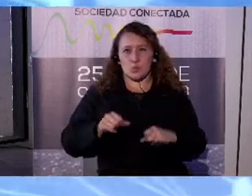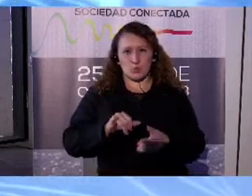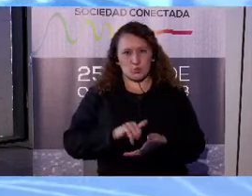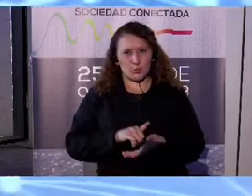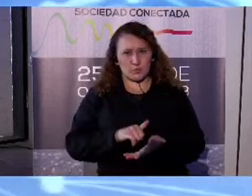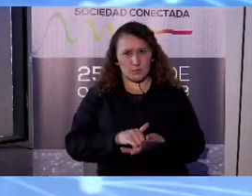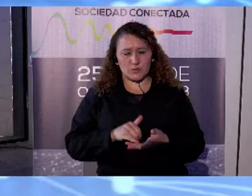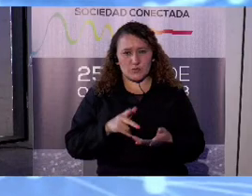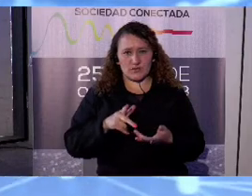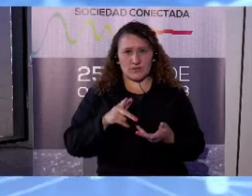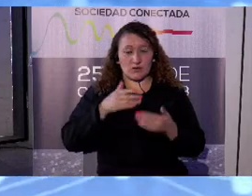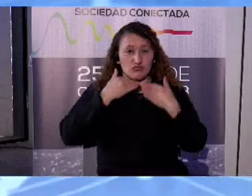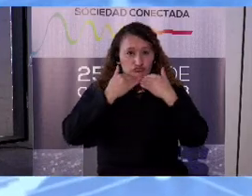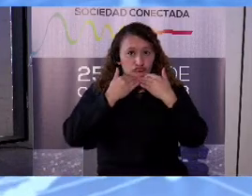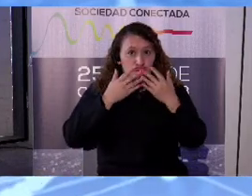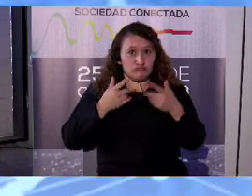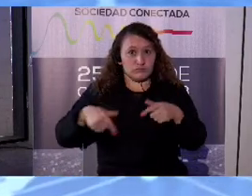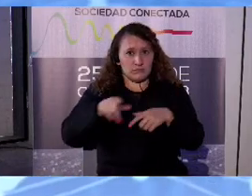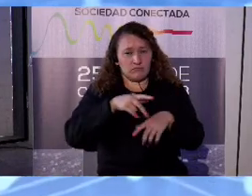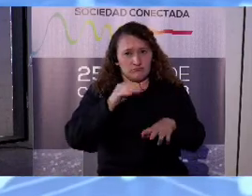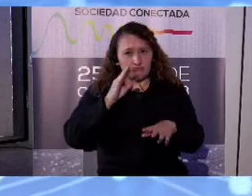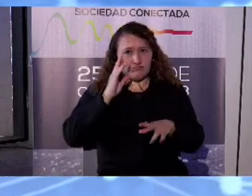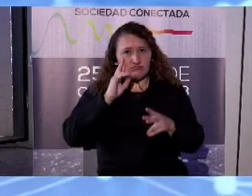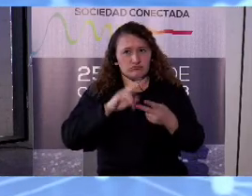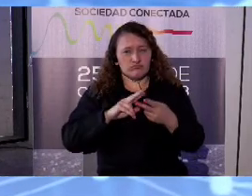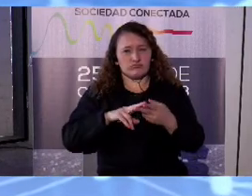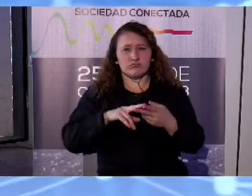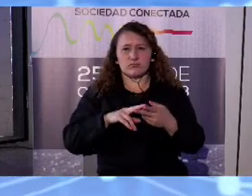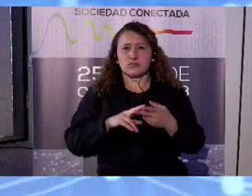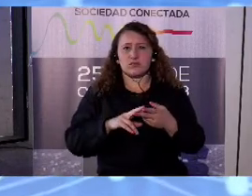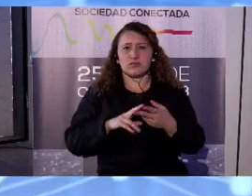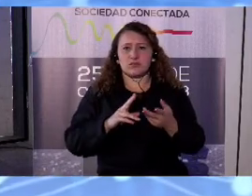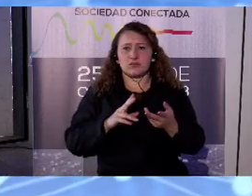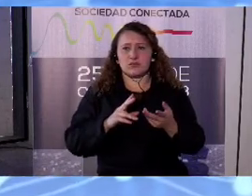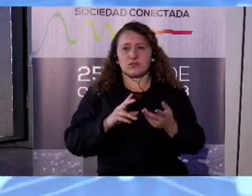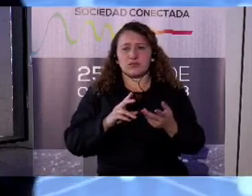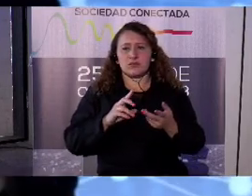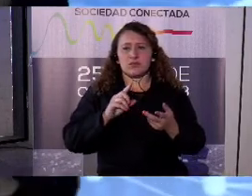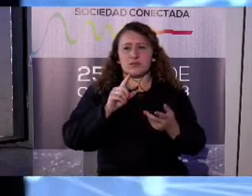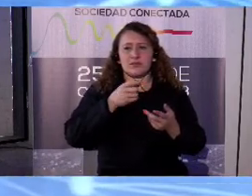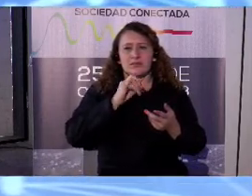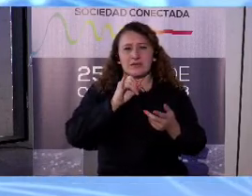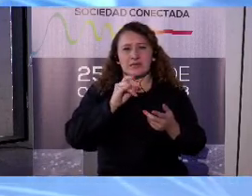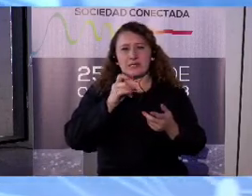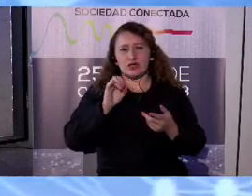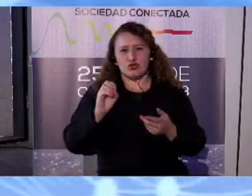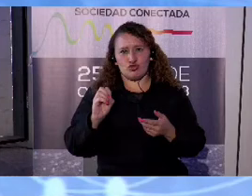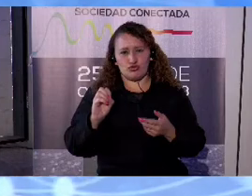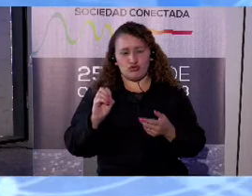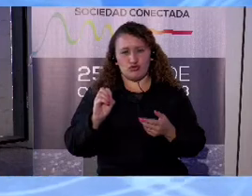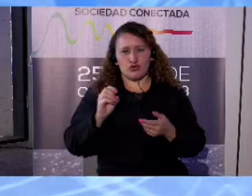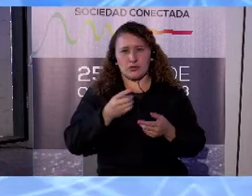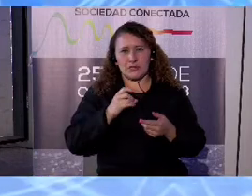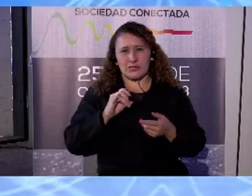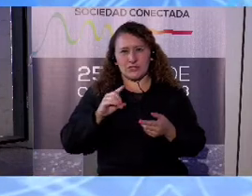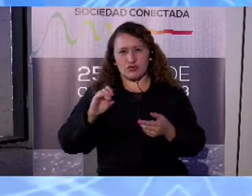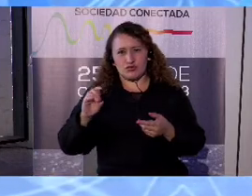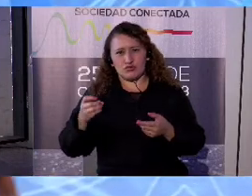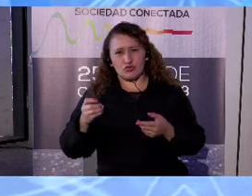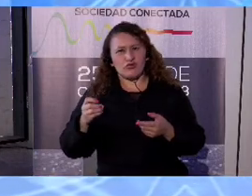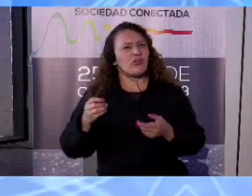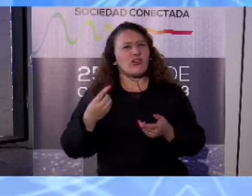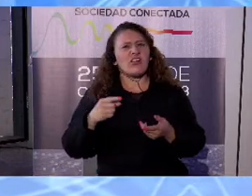principio conocido no sé si hano hablar que se llama guigo Gar Gar inglés que significa español si alimenta con basura